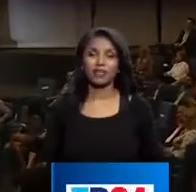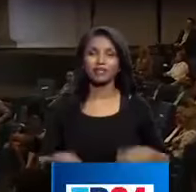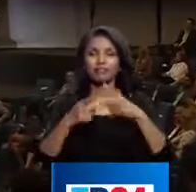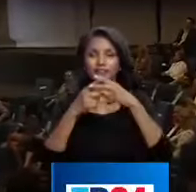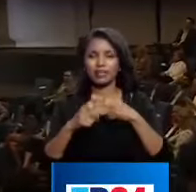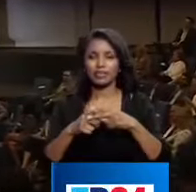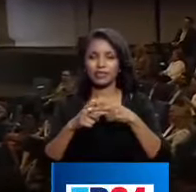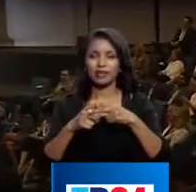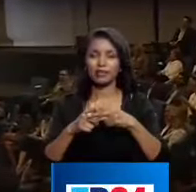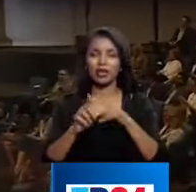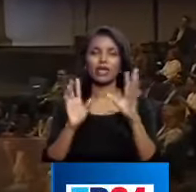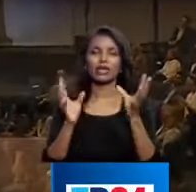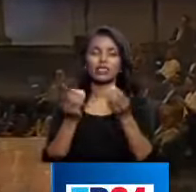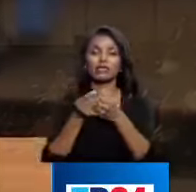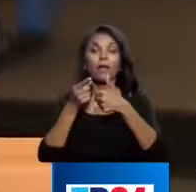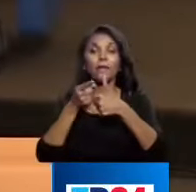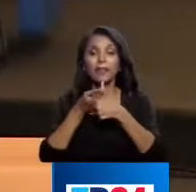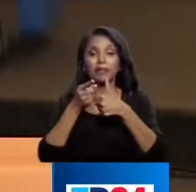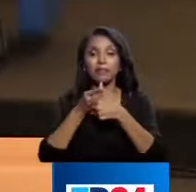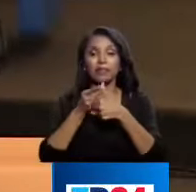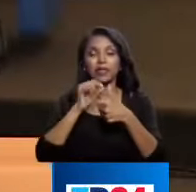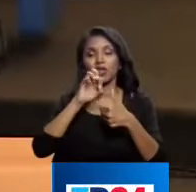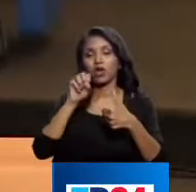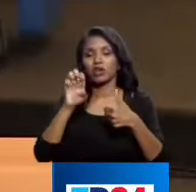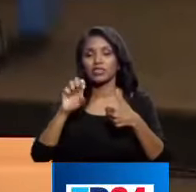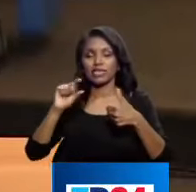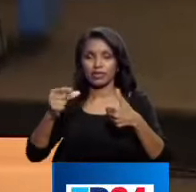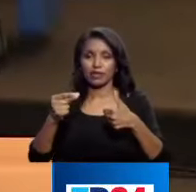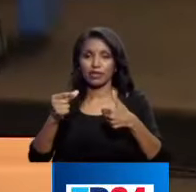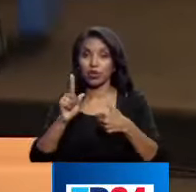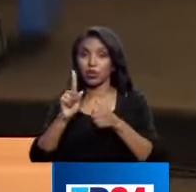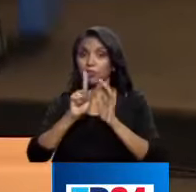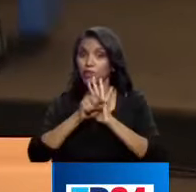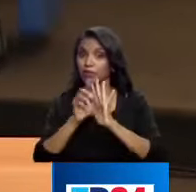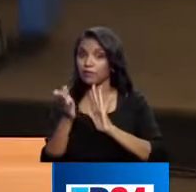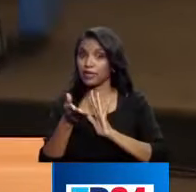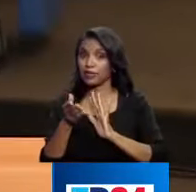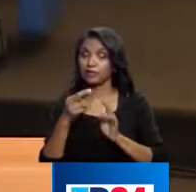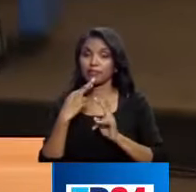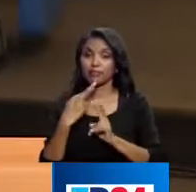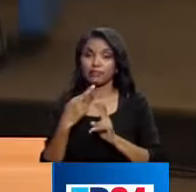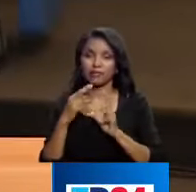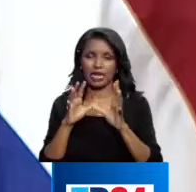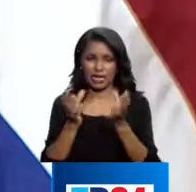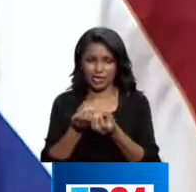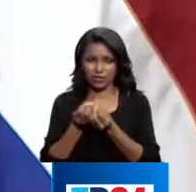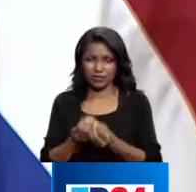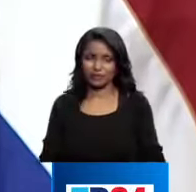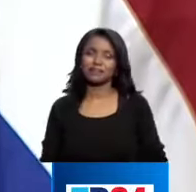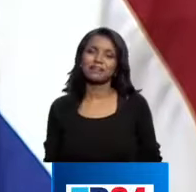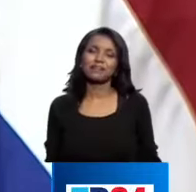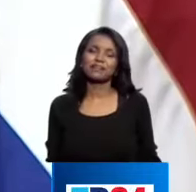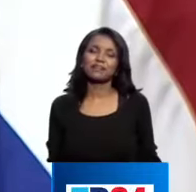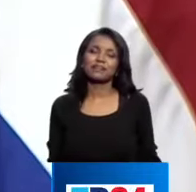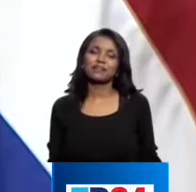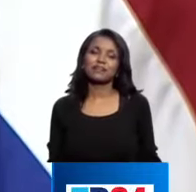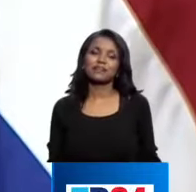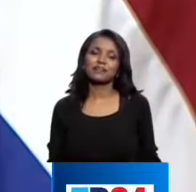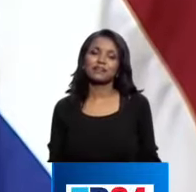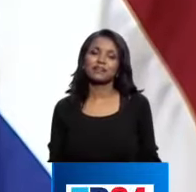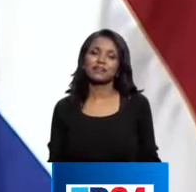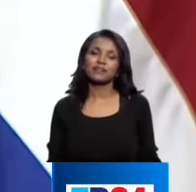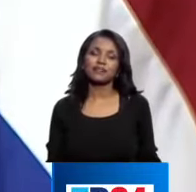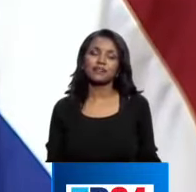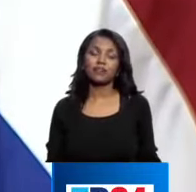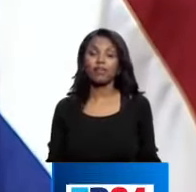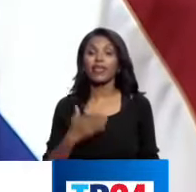Empezamos la ronda de conclusiones con el candidato José Gabriel Carrizo. Tiene 1 minuto y medio para su intervención final. Muchas gracias y gracias por